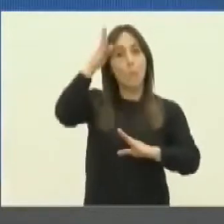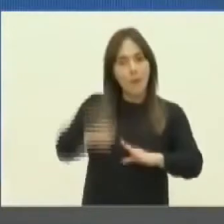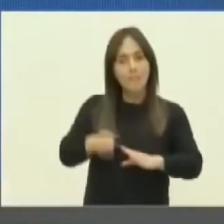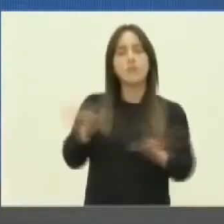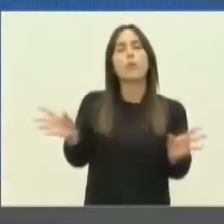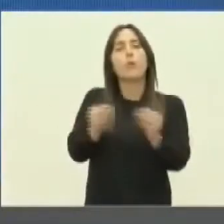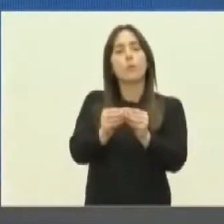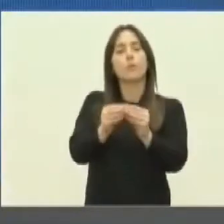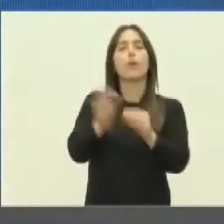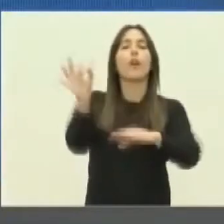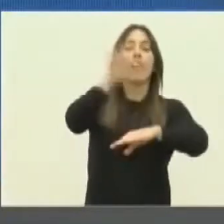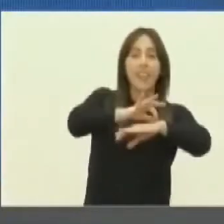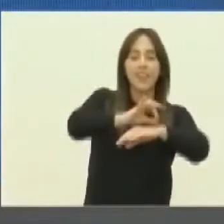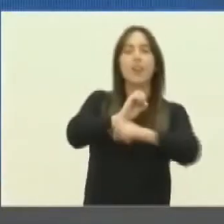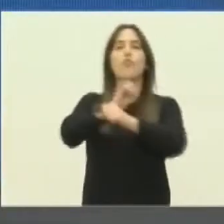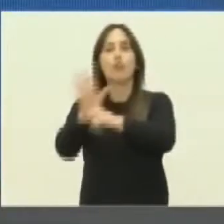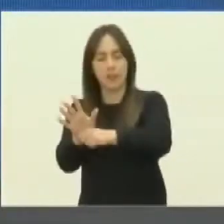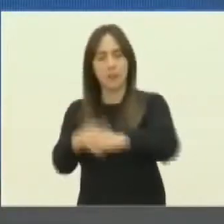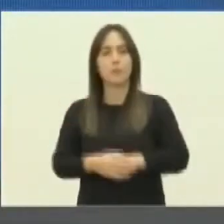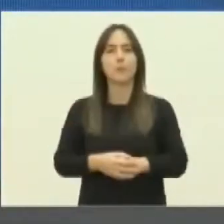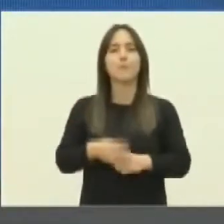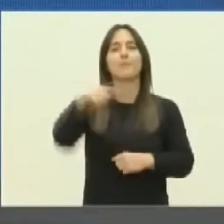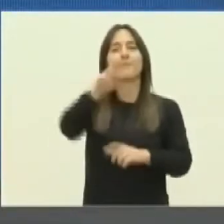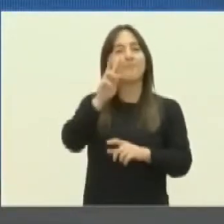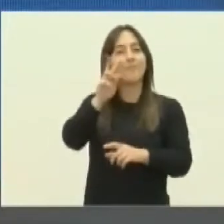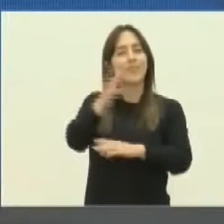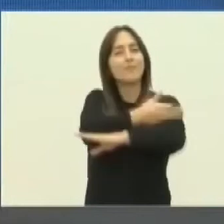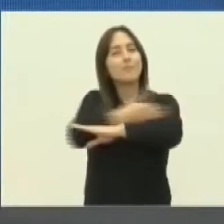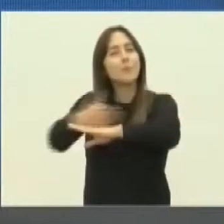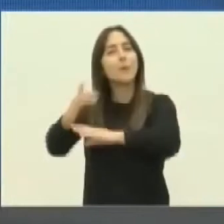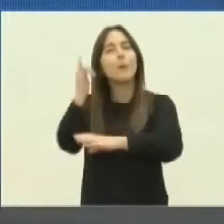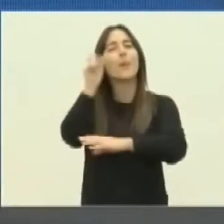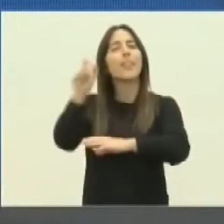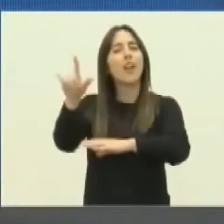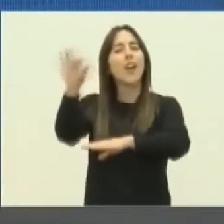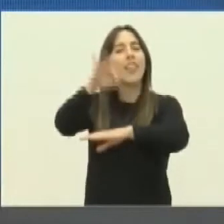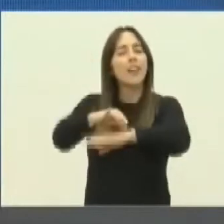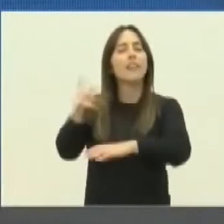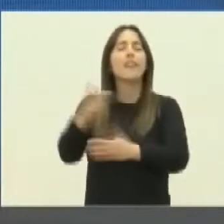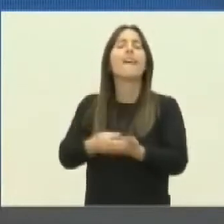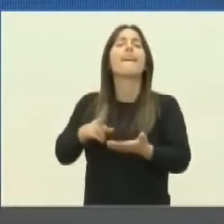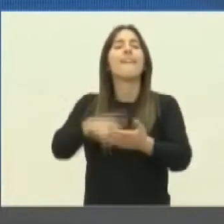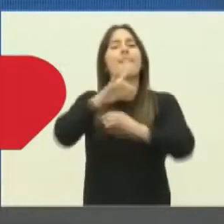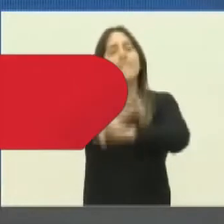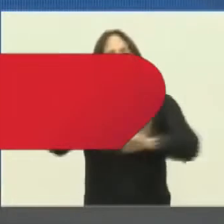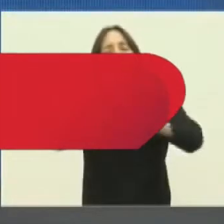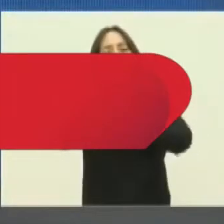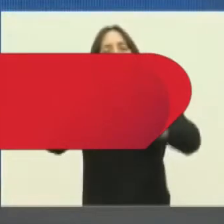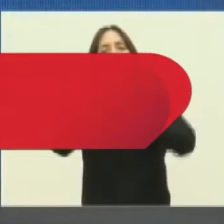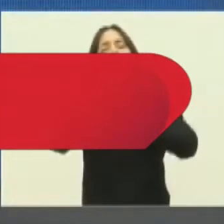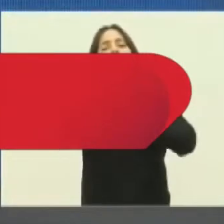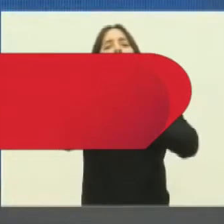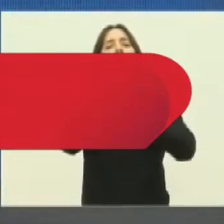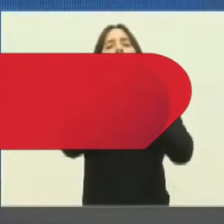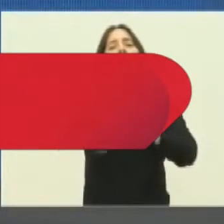el parte conjunto de dengue y coronavirus. Como ustedes recién vieron el video de dengue, es para reforzar todas las medidas que debemos